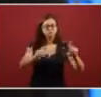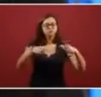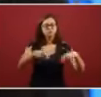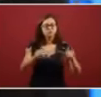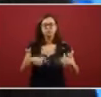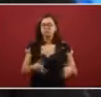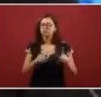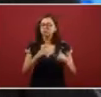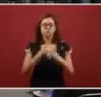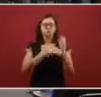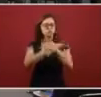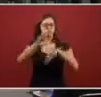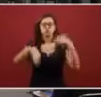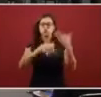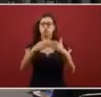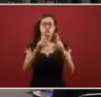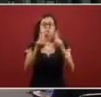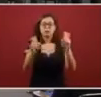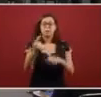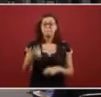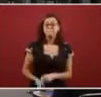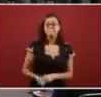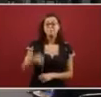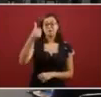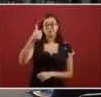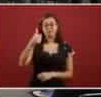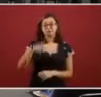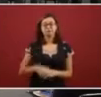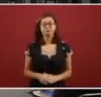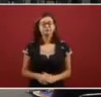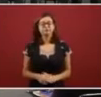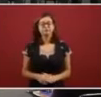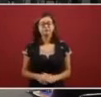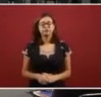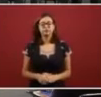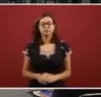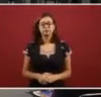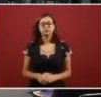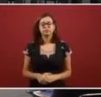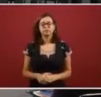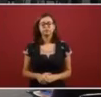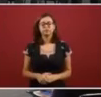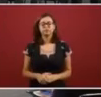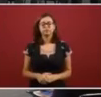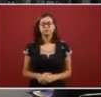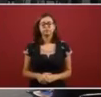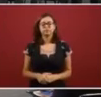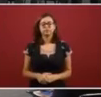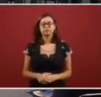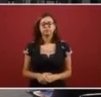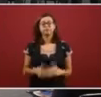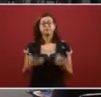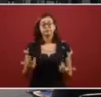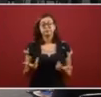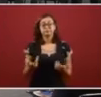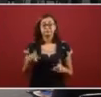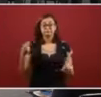sobre todos los temas de su educación. Y esto es de manera muy